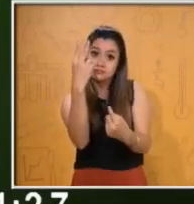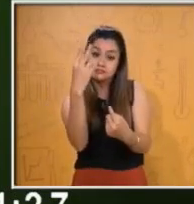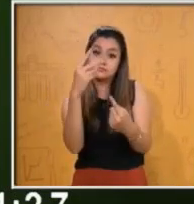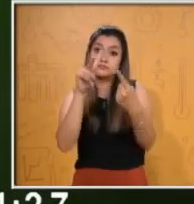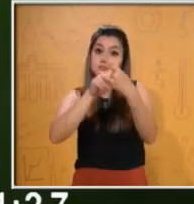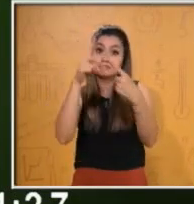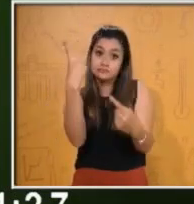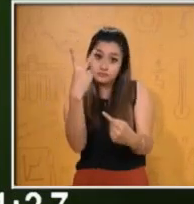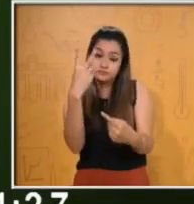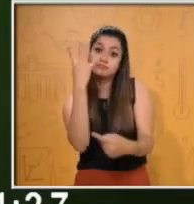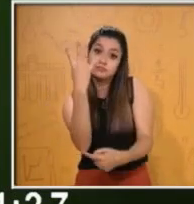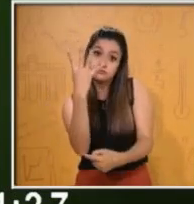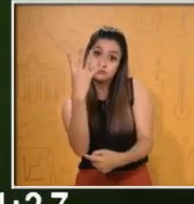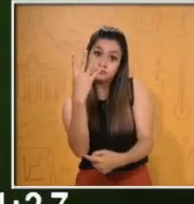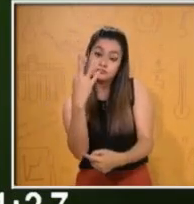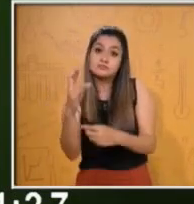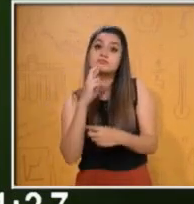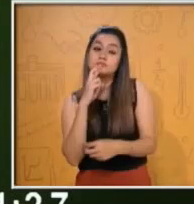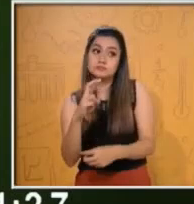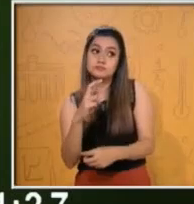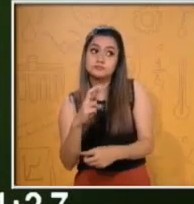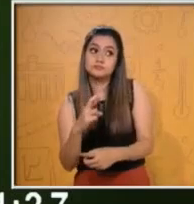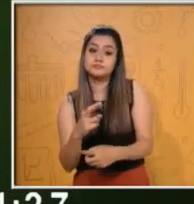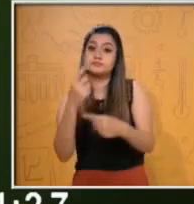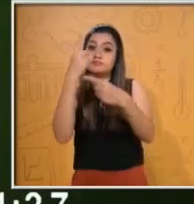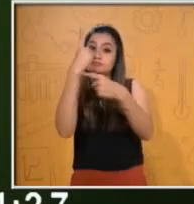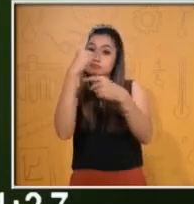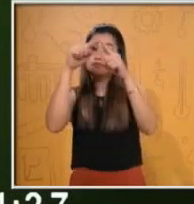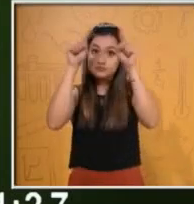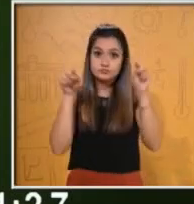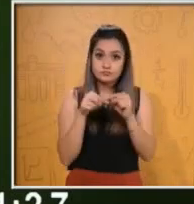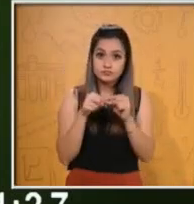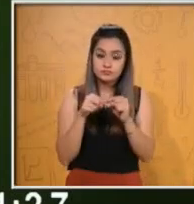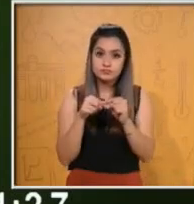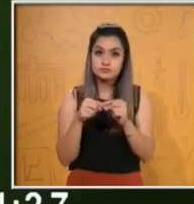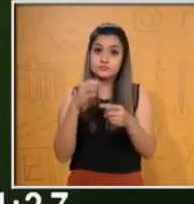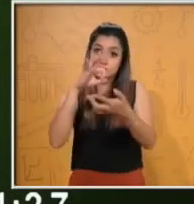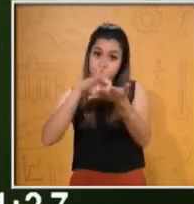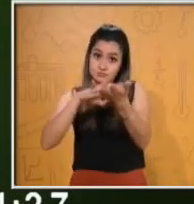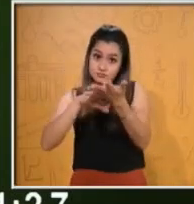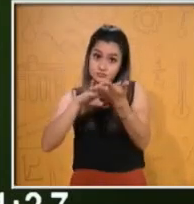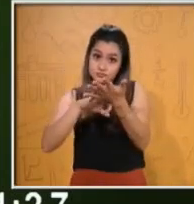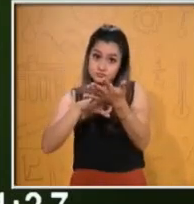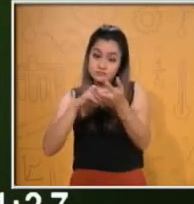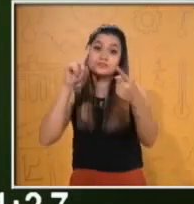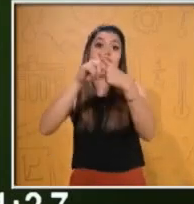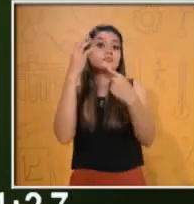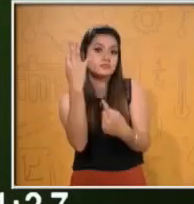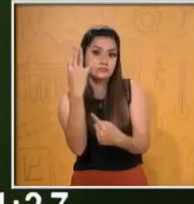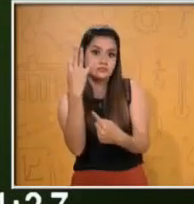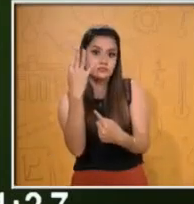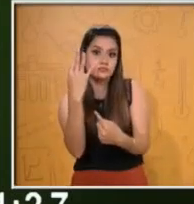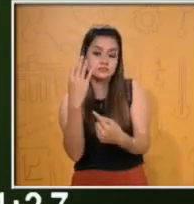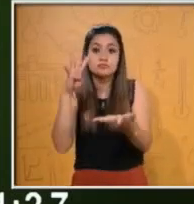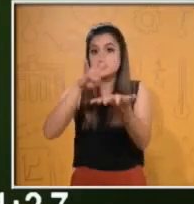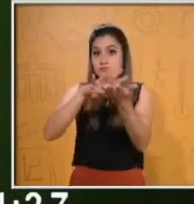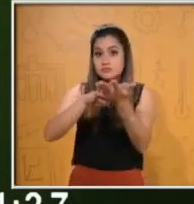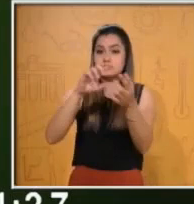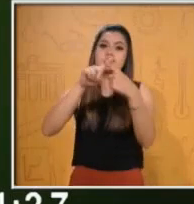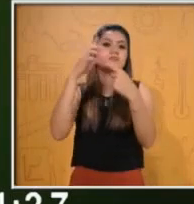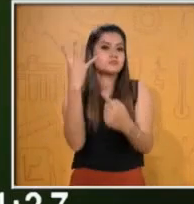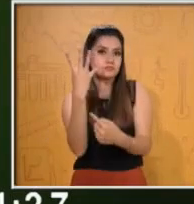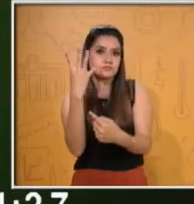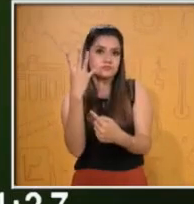4. 4 cuartos nos da 1 entero. Al triple lo vas a multiplicar por 3. Al cuádruple por